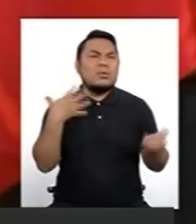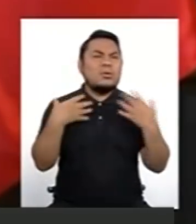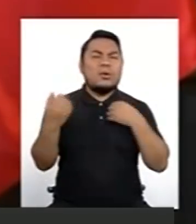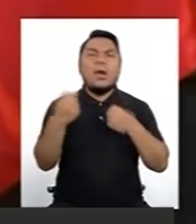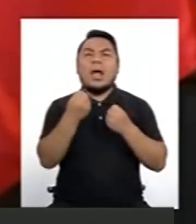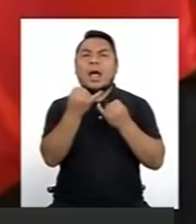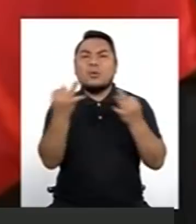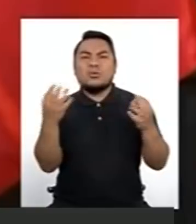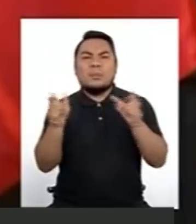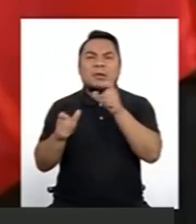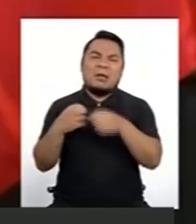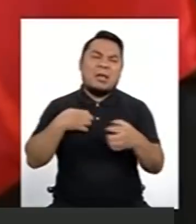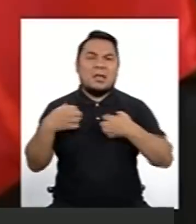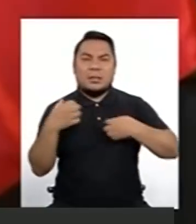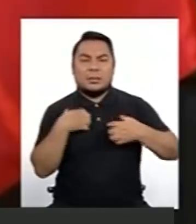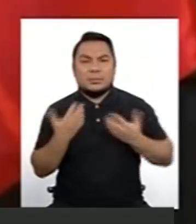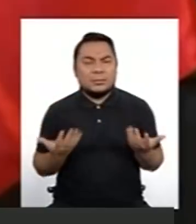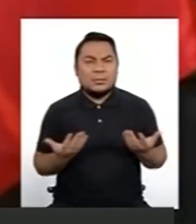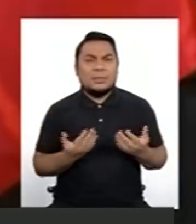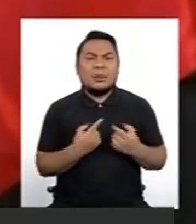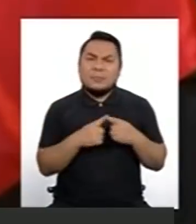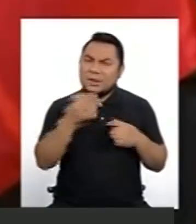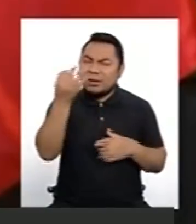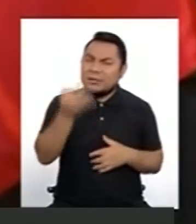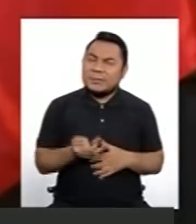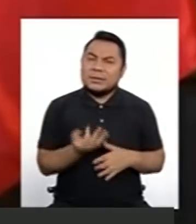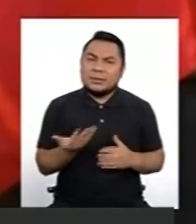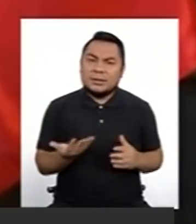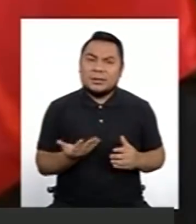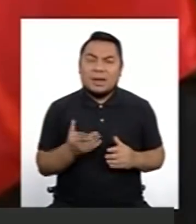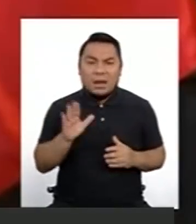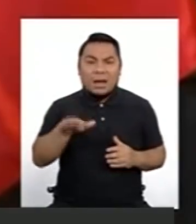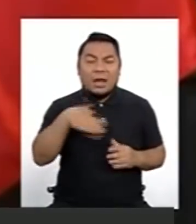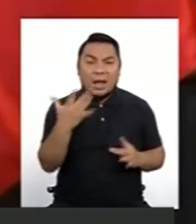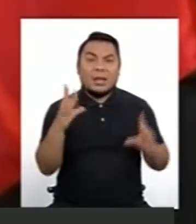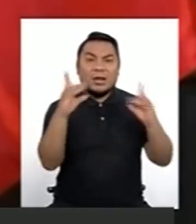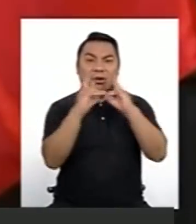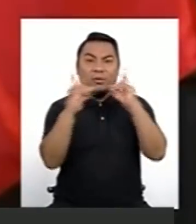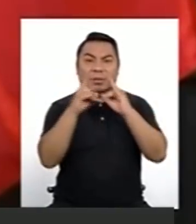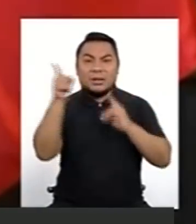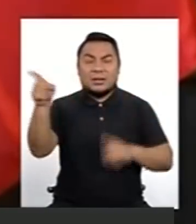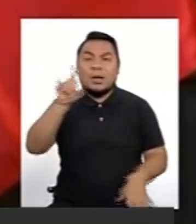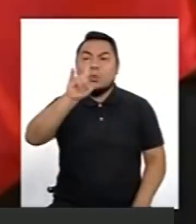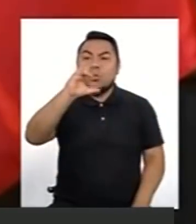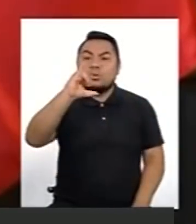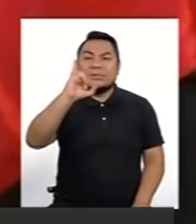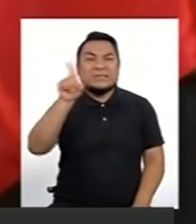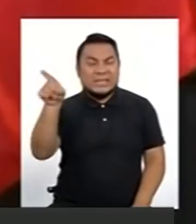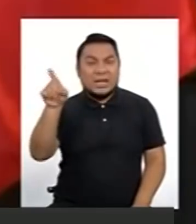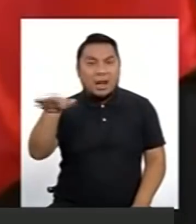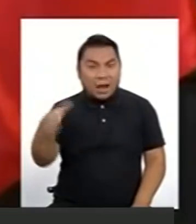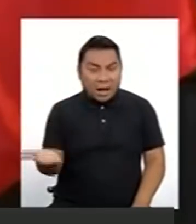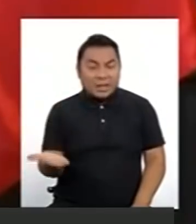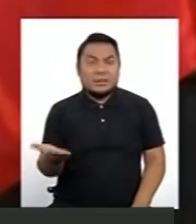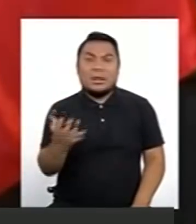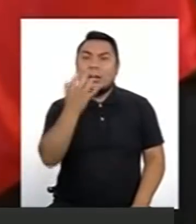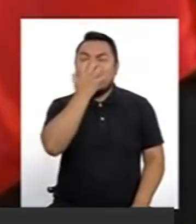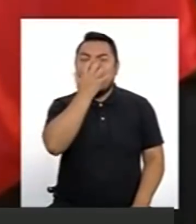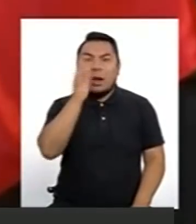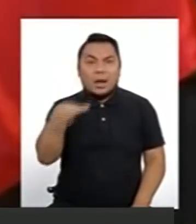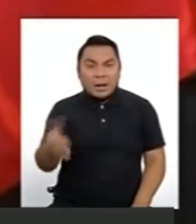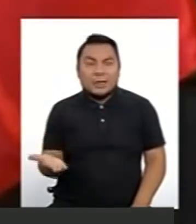pero ¿realmente tenemos camas disponibles en UCI? ¿Y cuántas personas en total